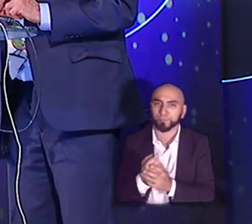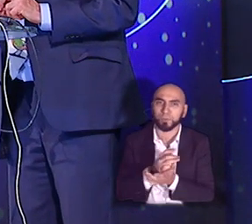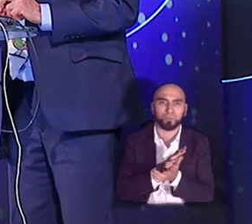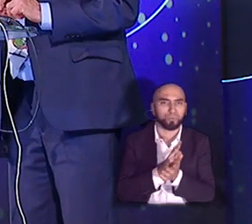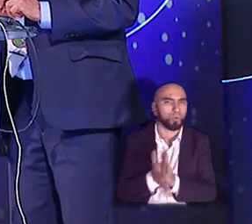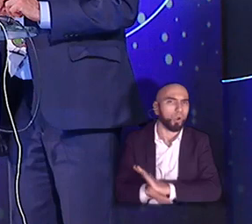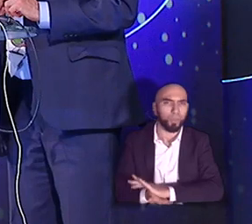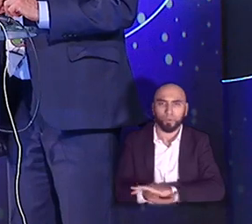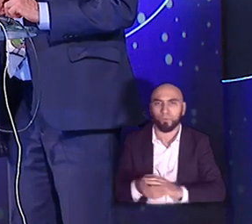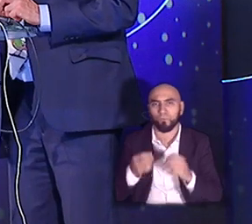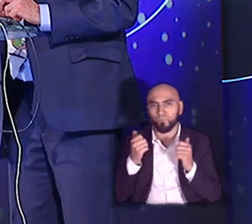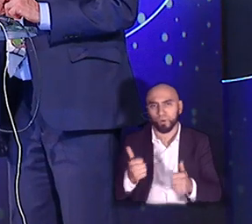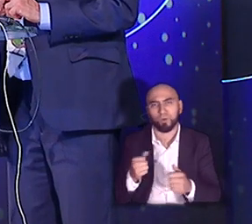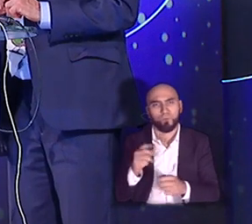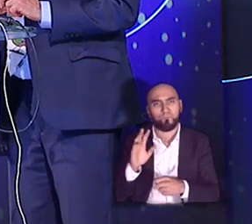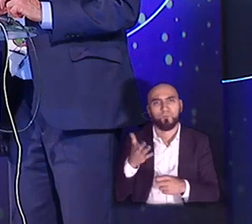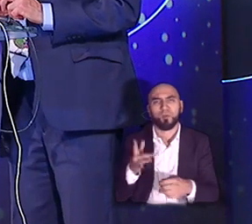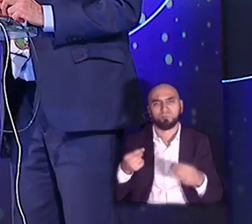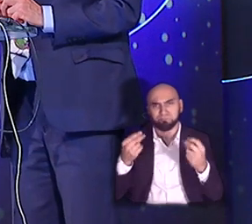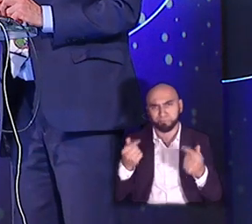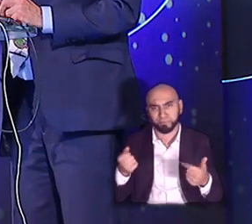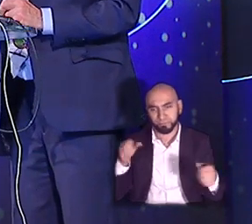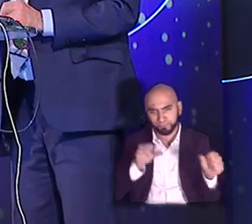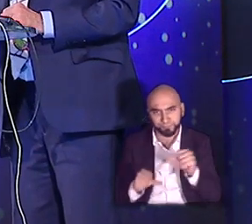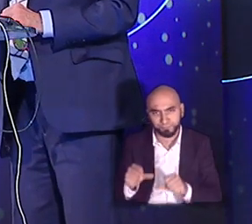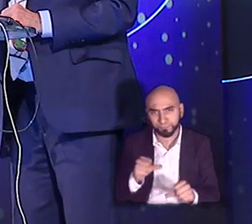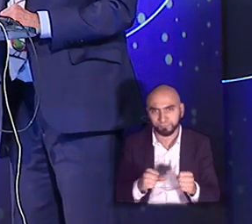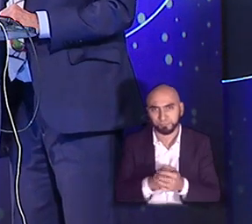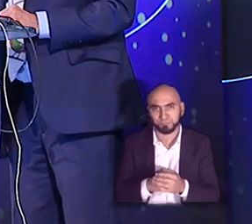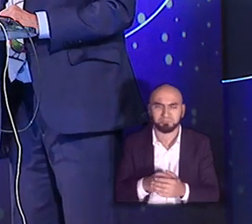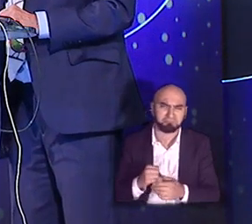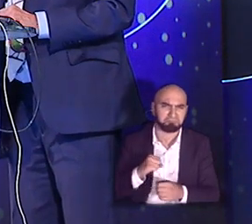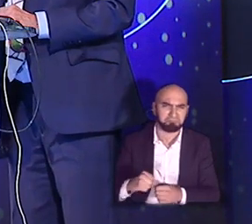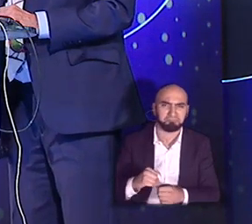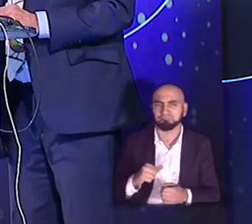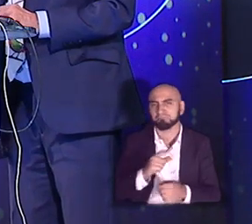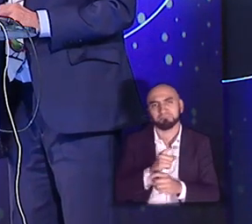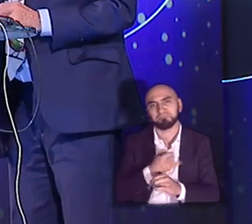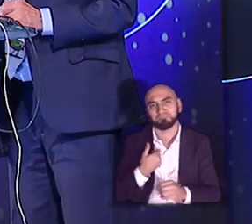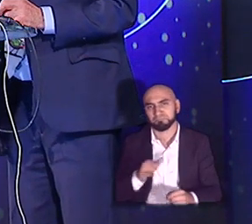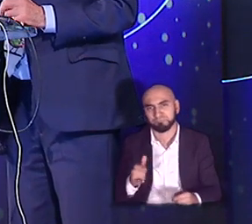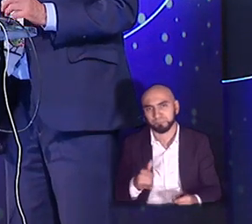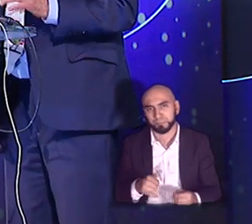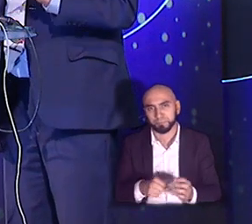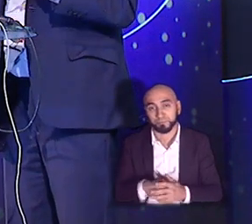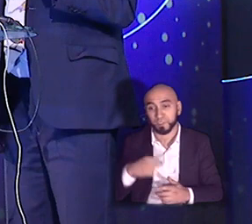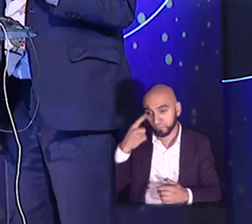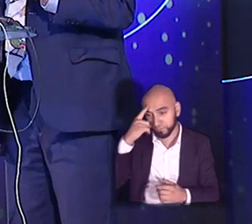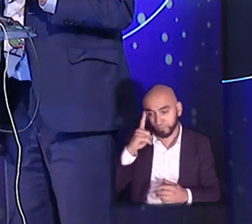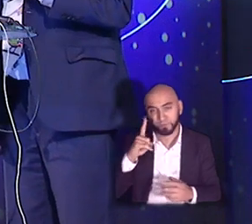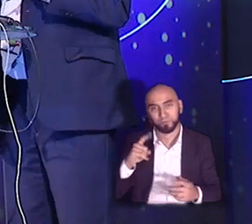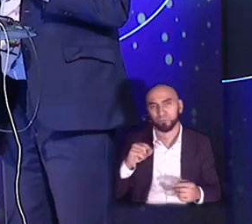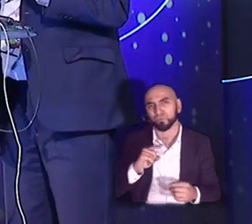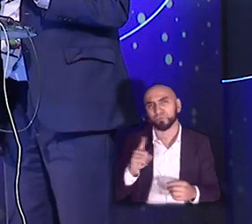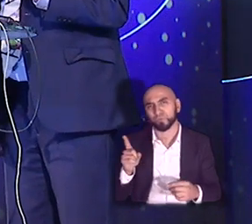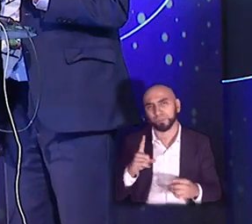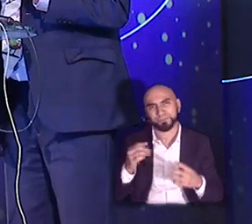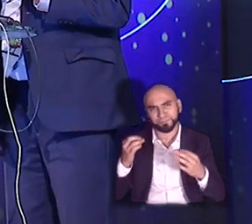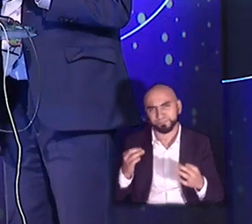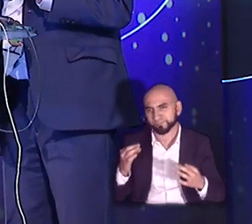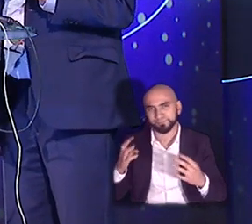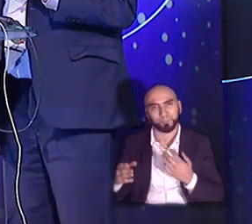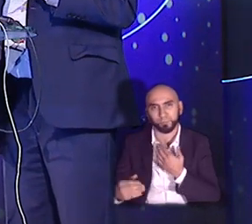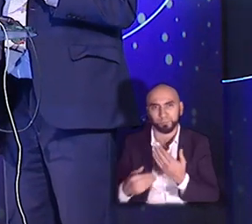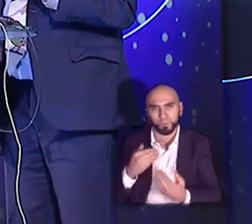biólogos serían hostiles a esta idea, pero no es una buena definición del progreso evolucionario. Cuando